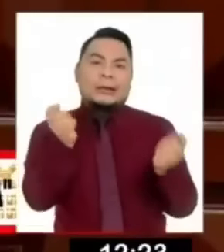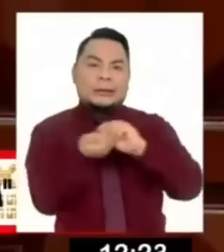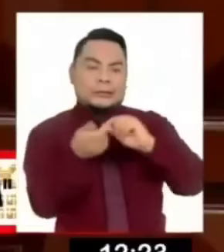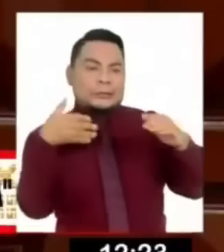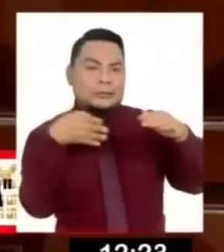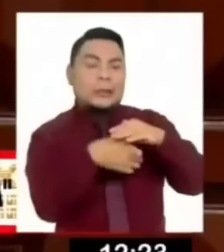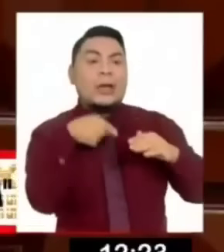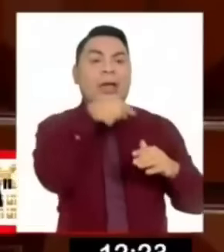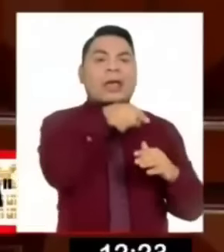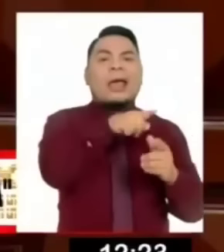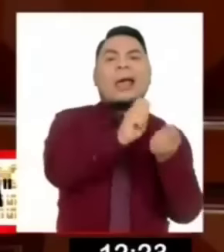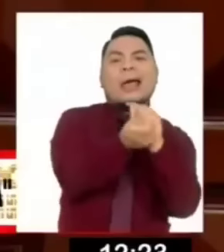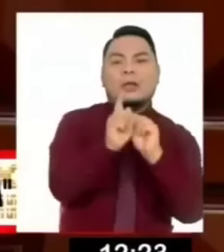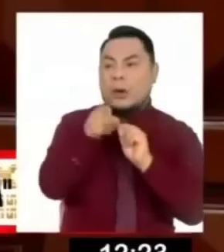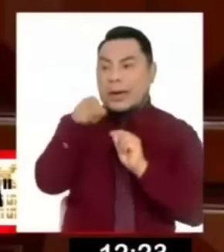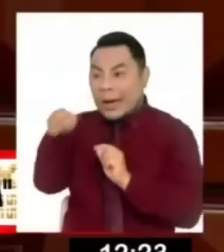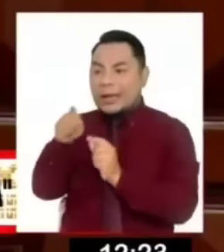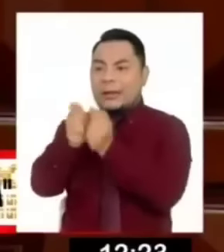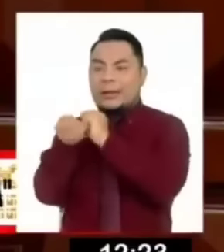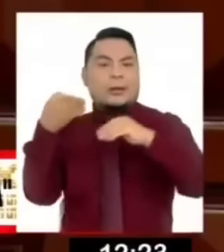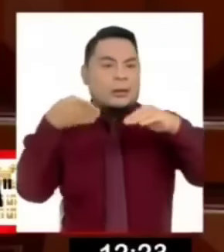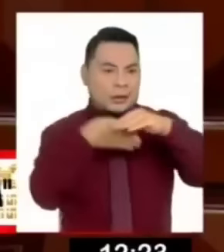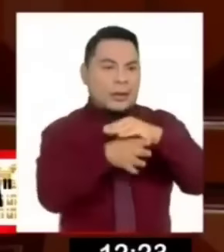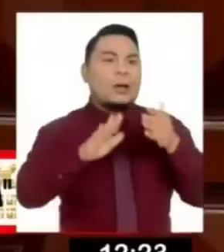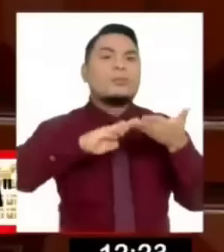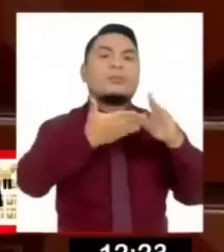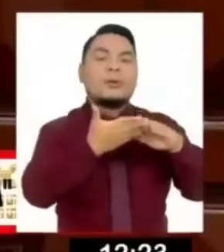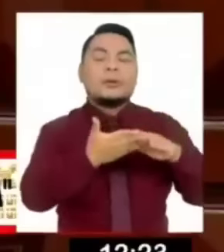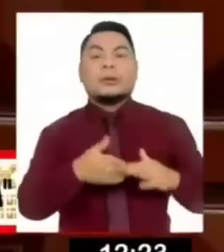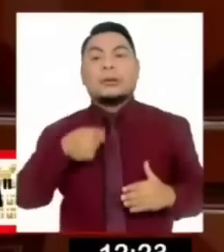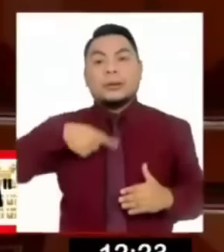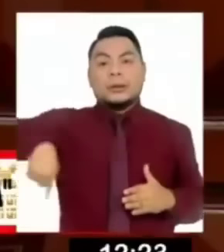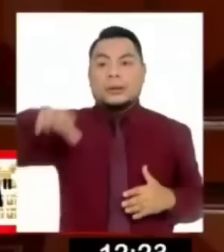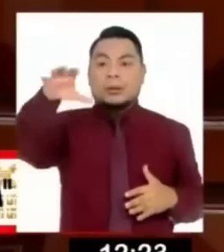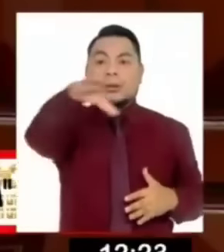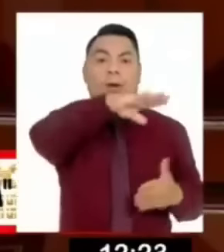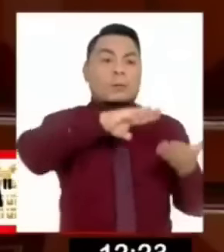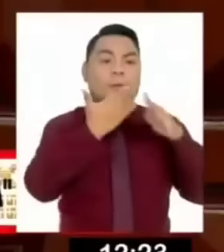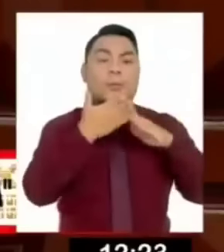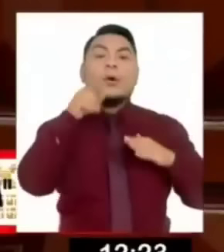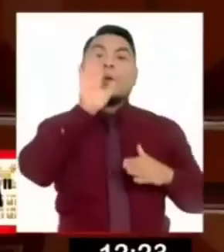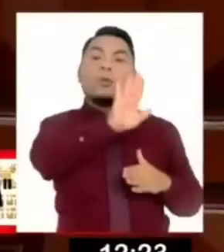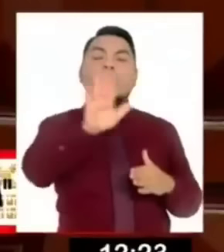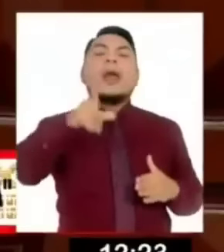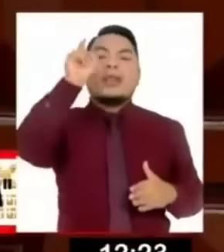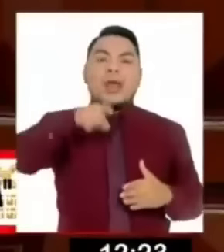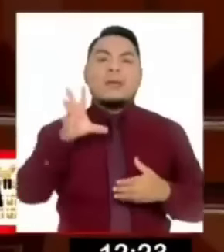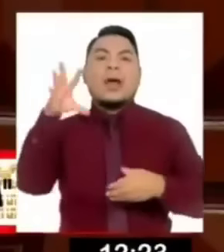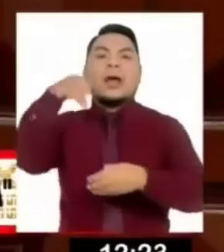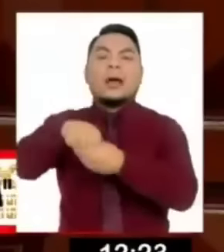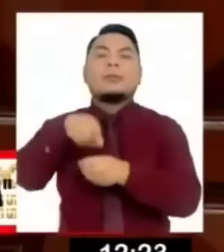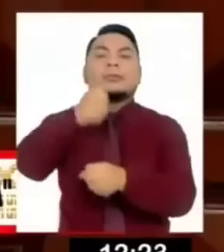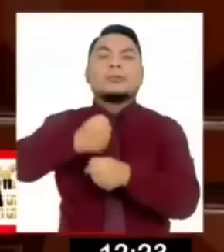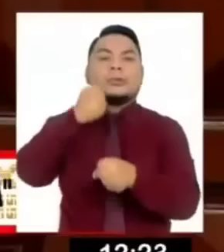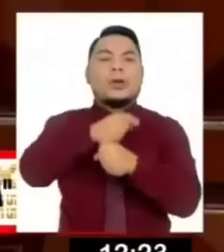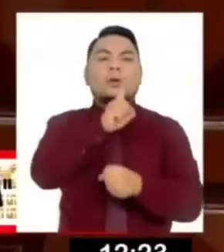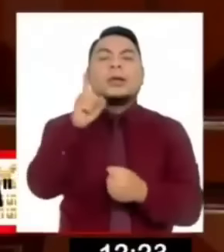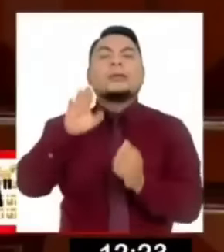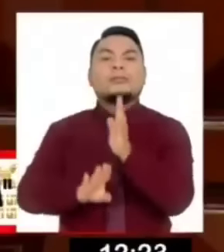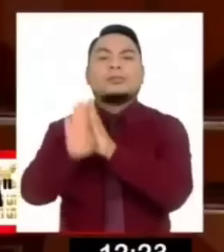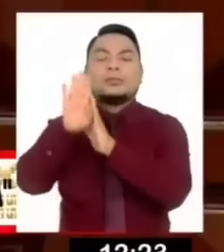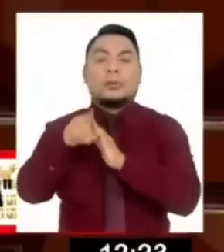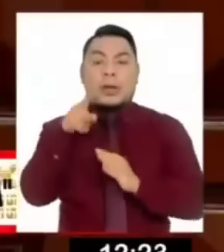revés. Los pueblos y las organizaciones territoriales deben participar activamente en la gestión de su desarrollo. Si